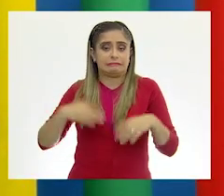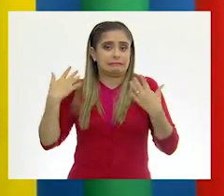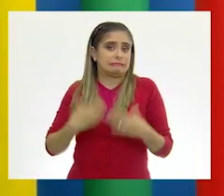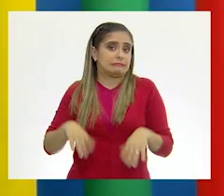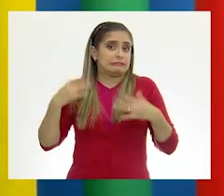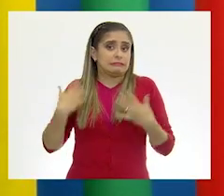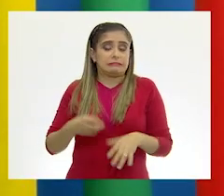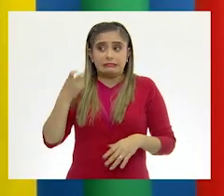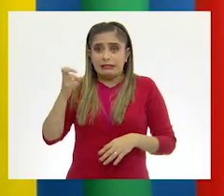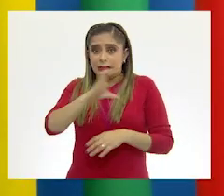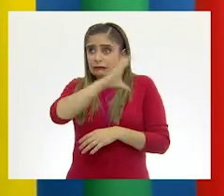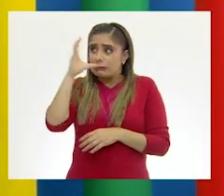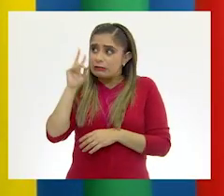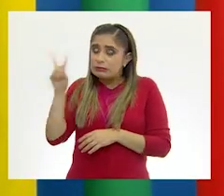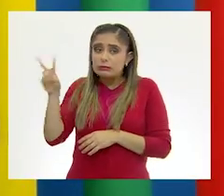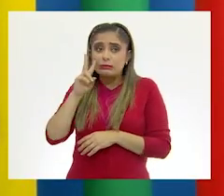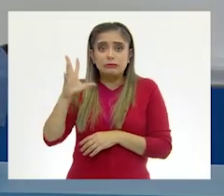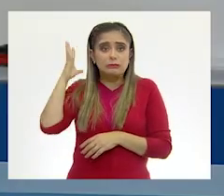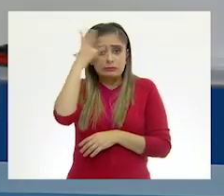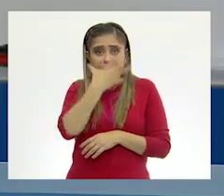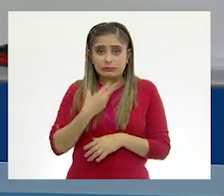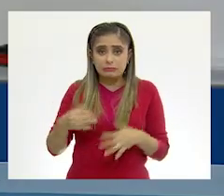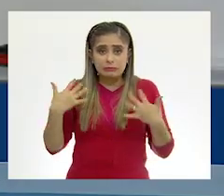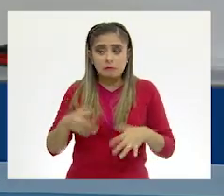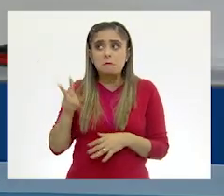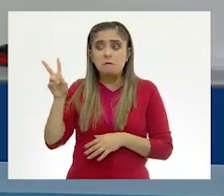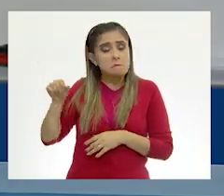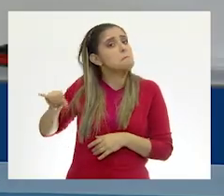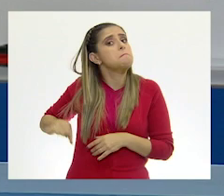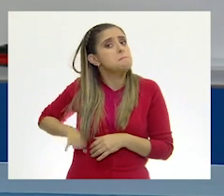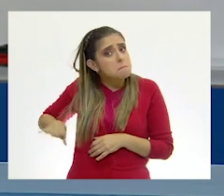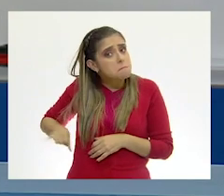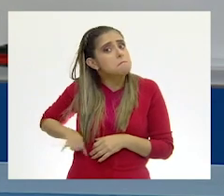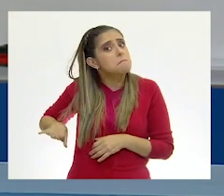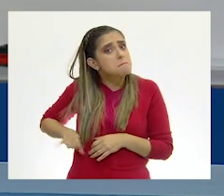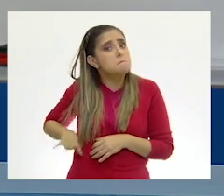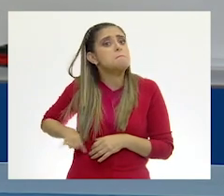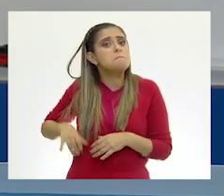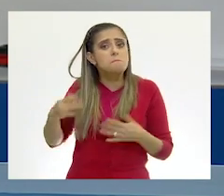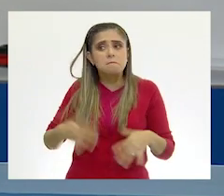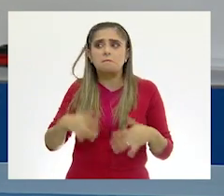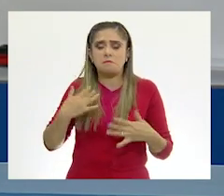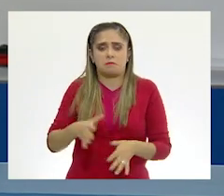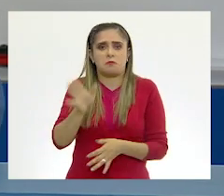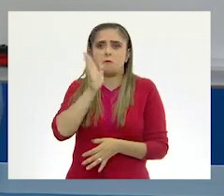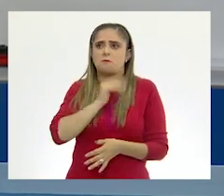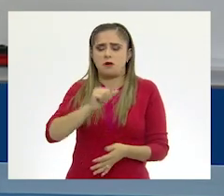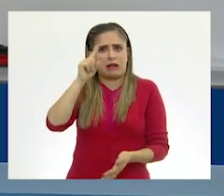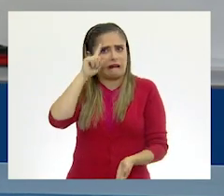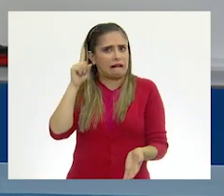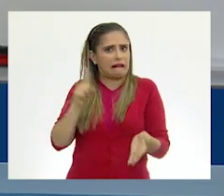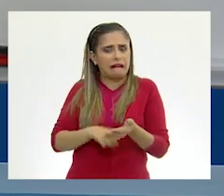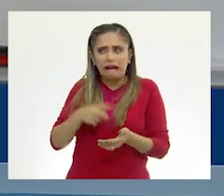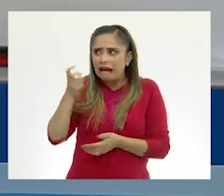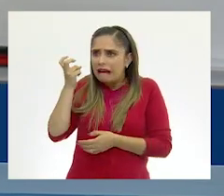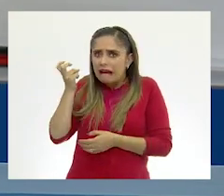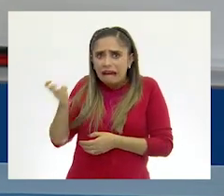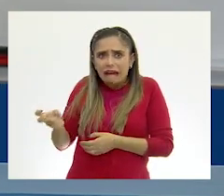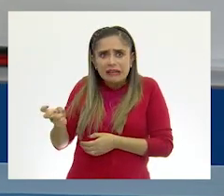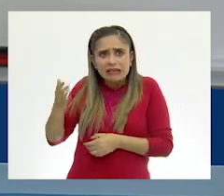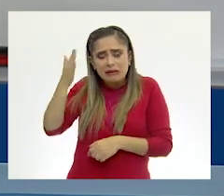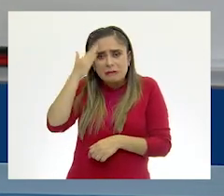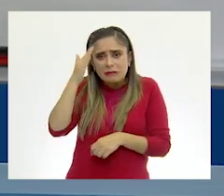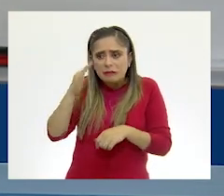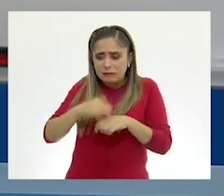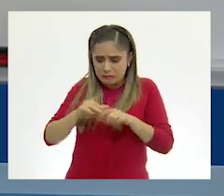¡Qué buenas fotografías! Muy interesante. No puedo creer todo lo que podemos aprender